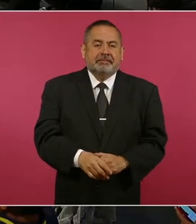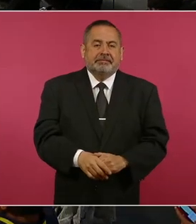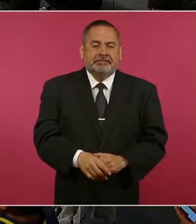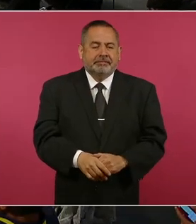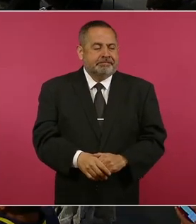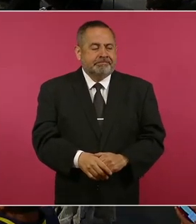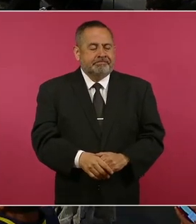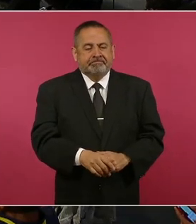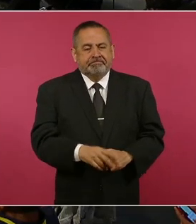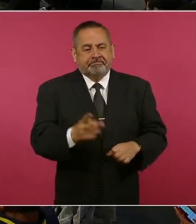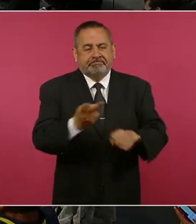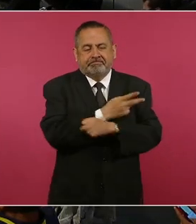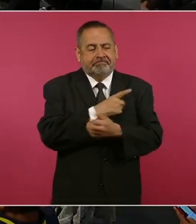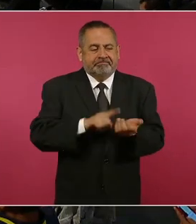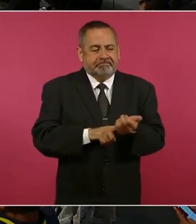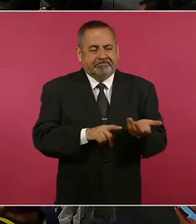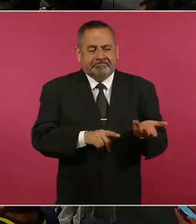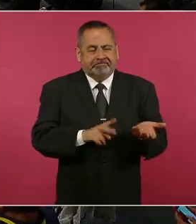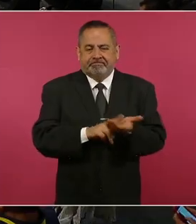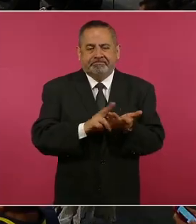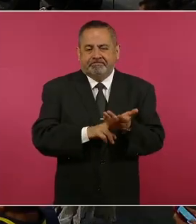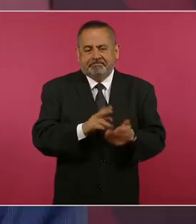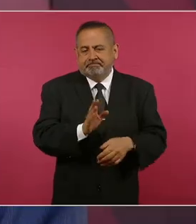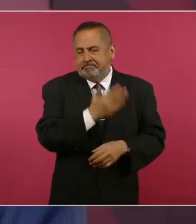pasando a segundo plano.